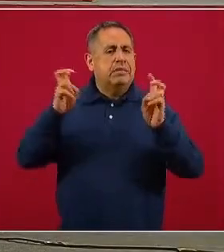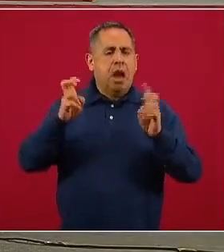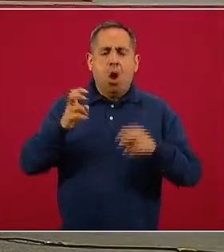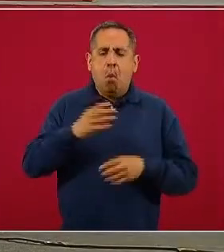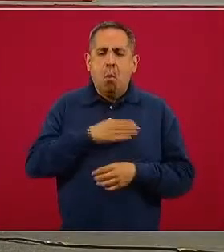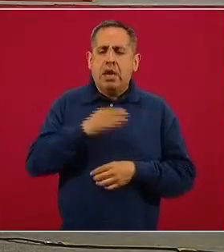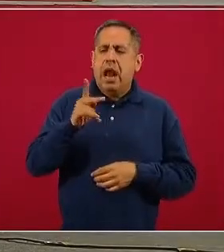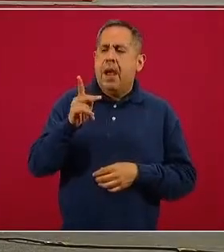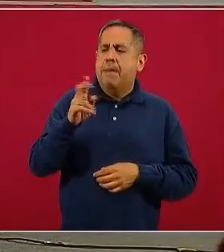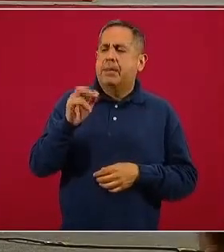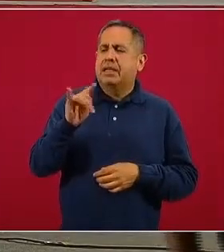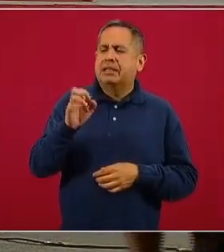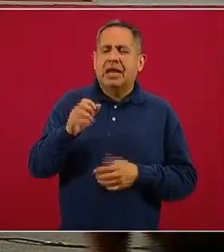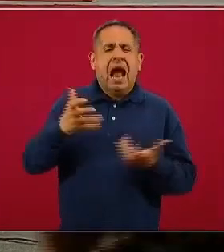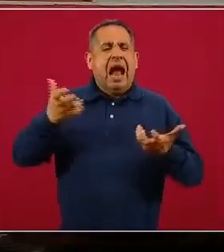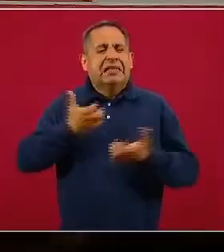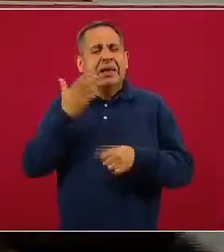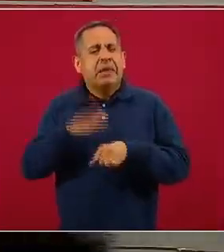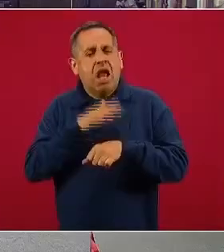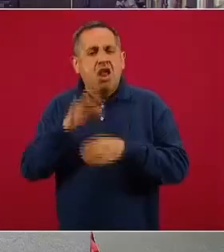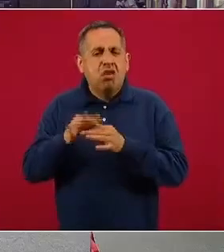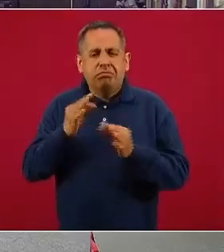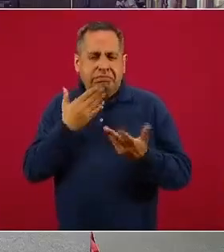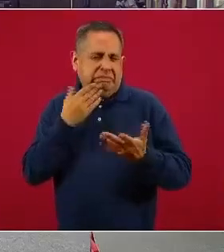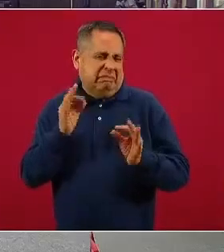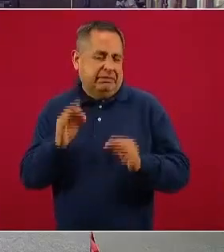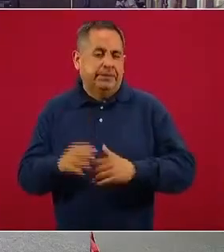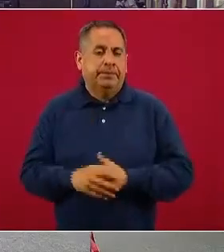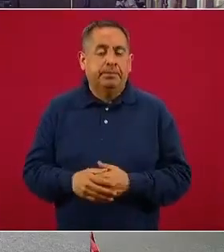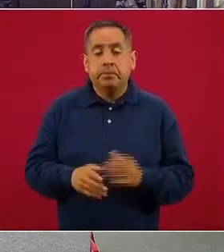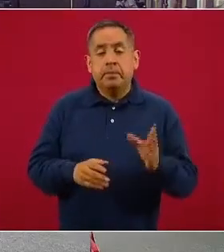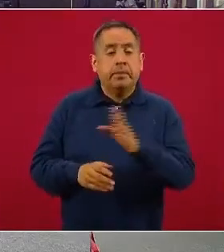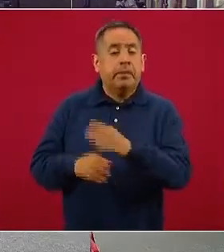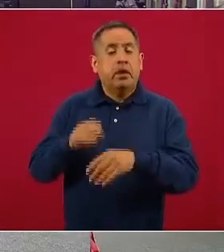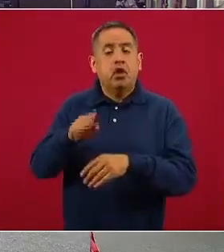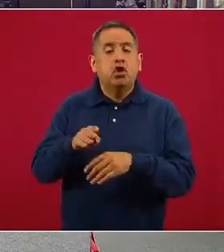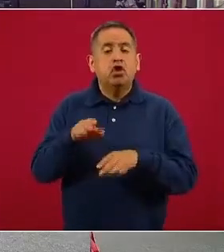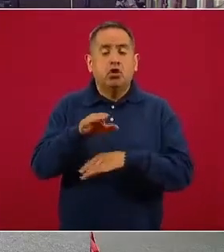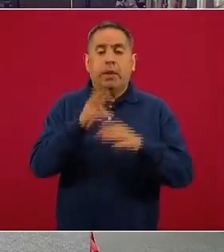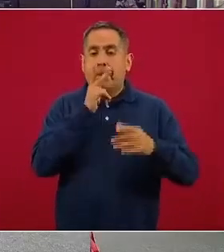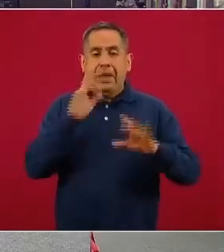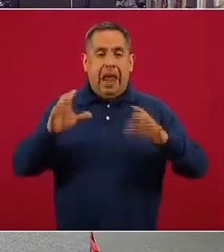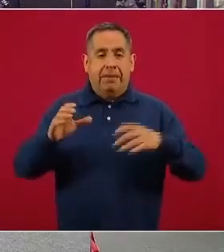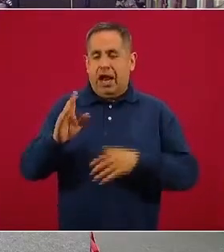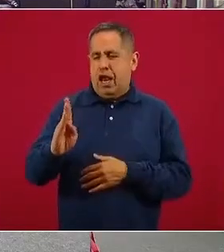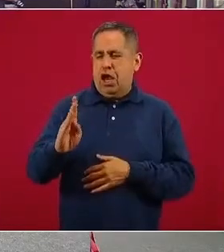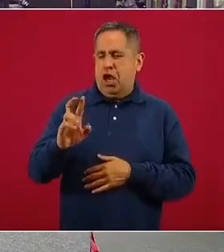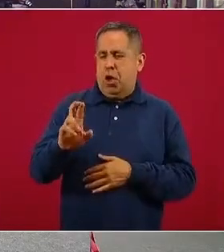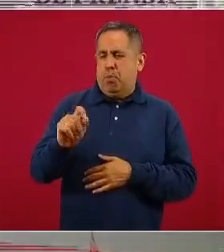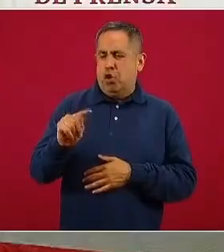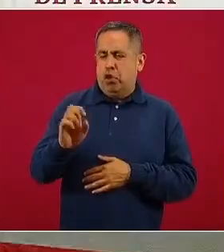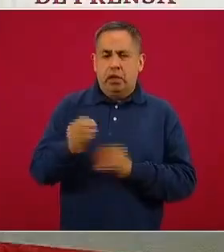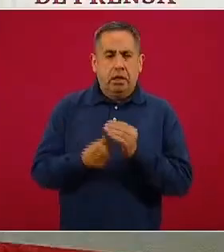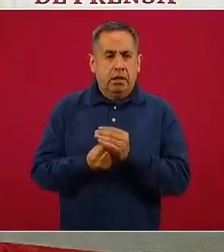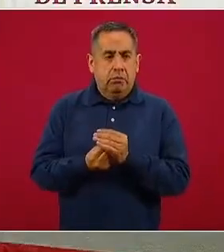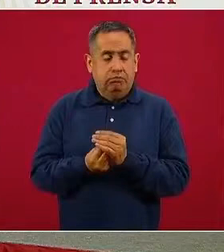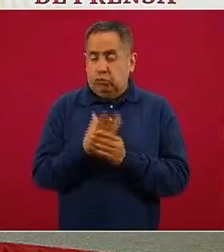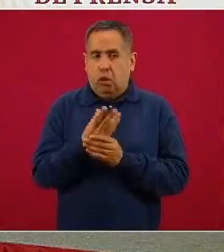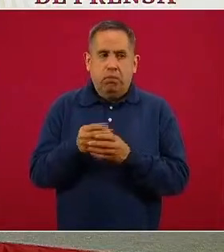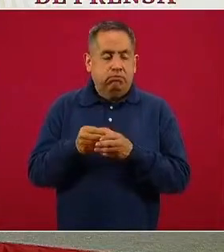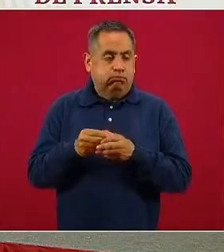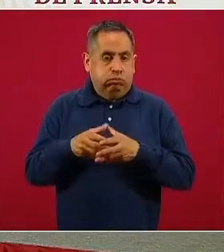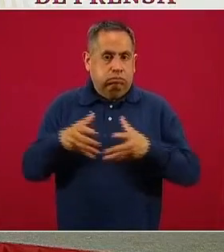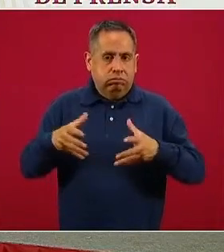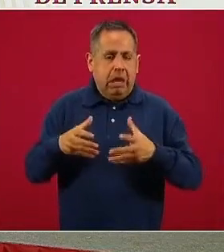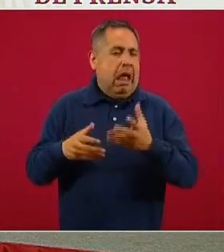este tipo de unidades. Gracias. En relación al tema de los brotes, justo lo estábamos comunicando un poco